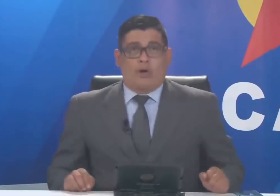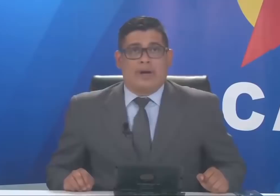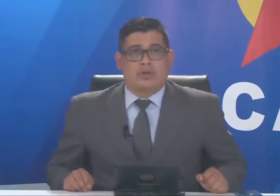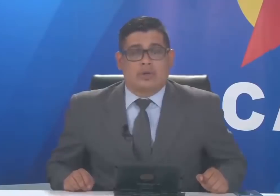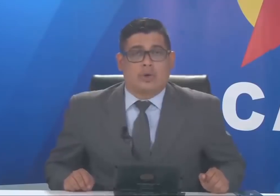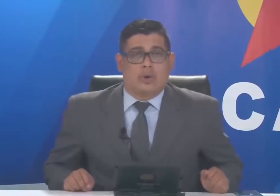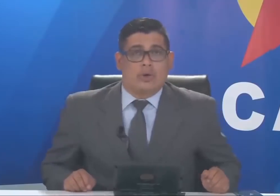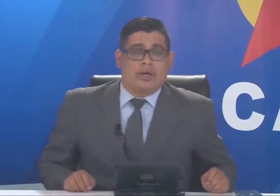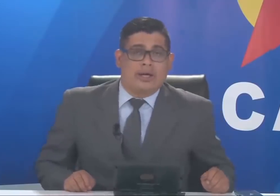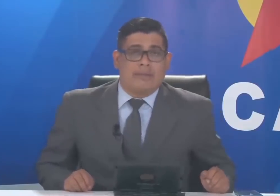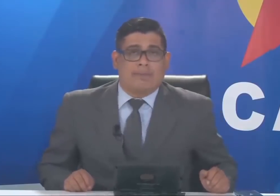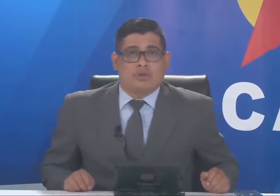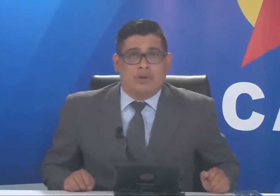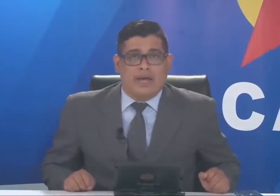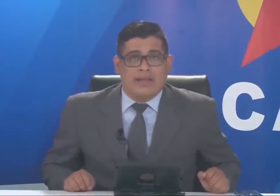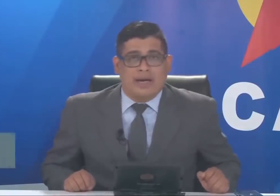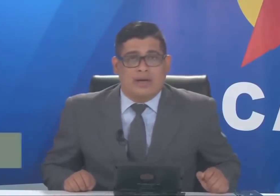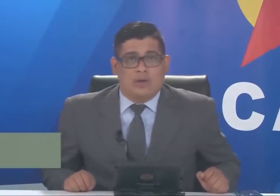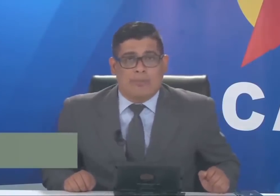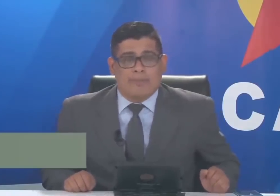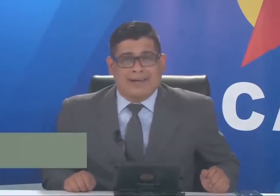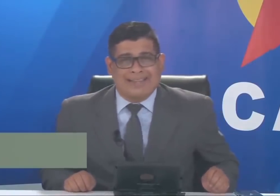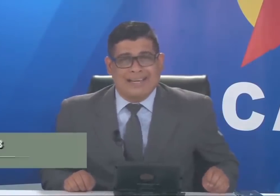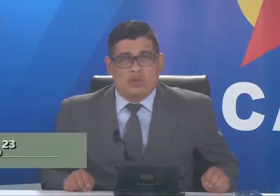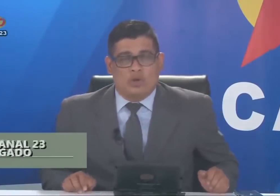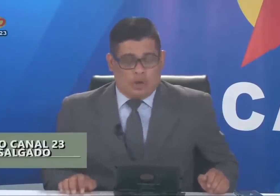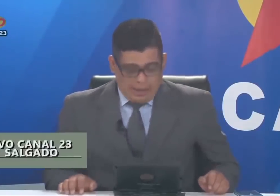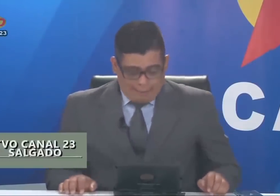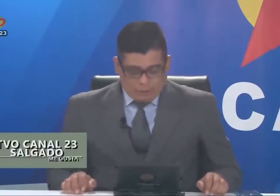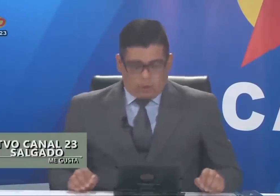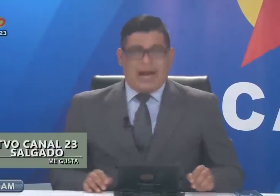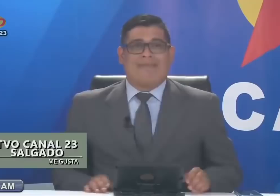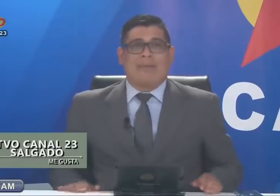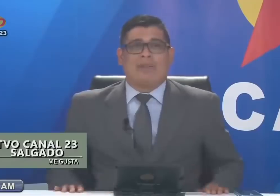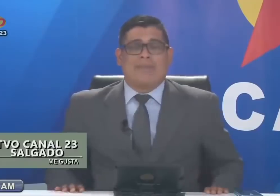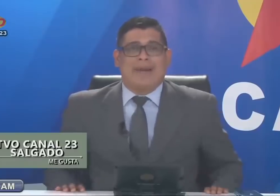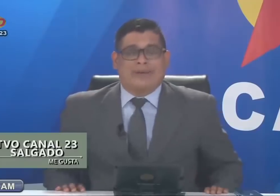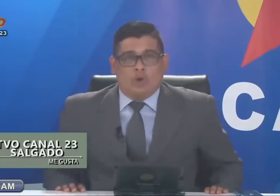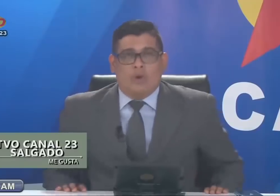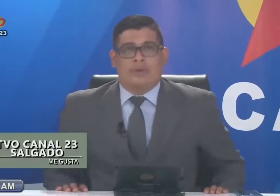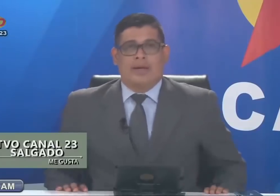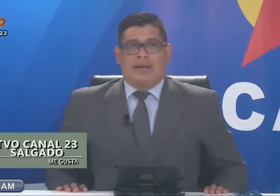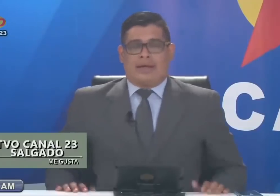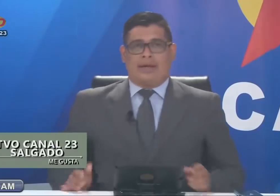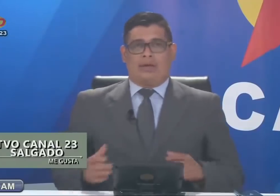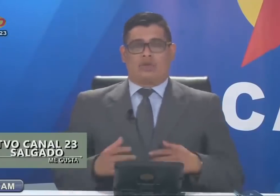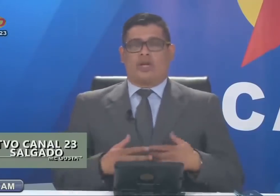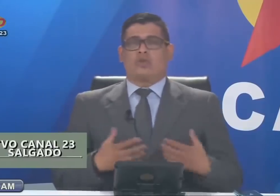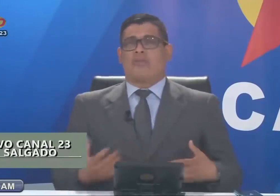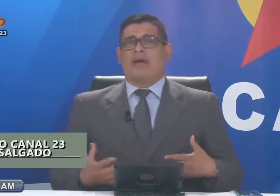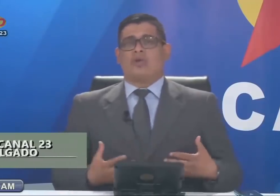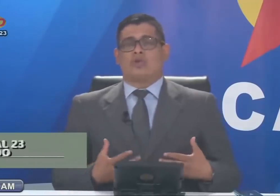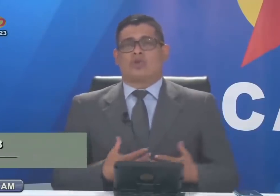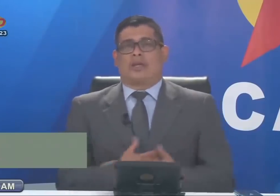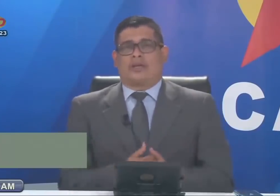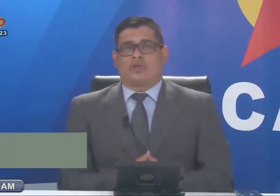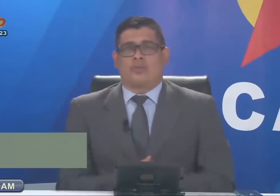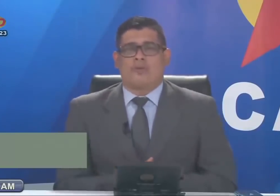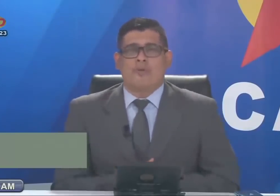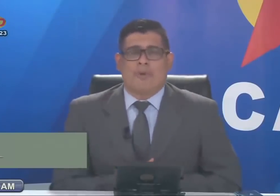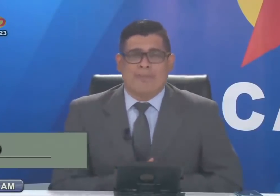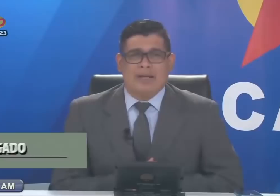hoy converso con el pastor edgar lópez bertrand juniors pastor hablemos del perdón los seres humanos